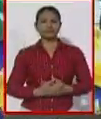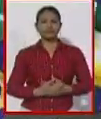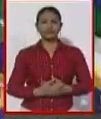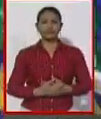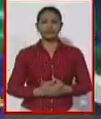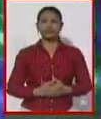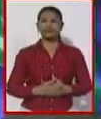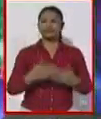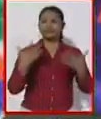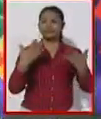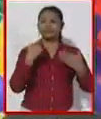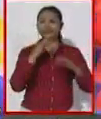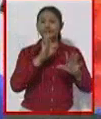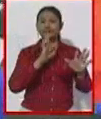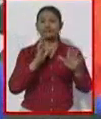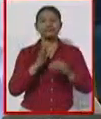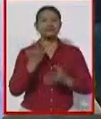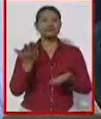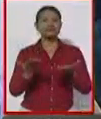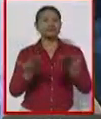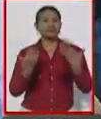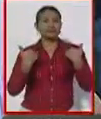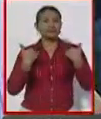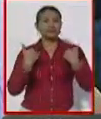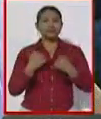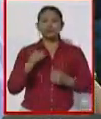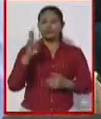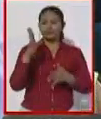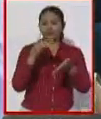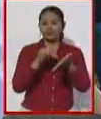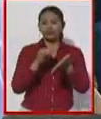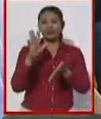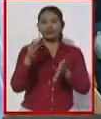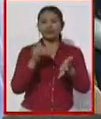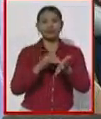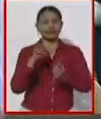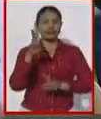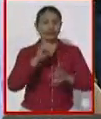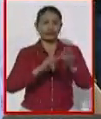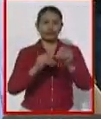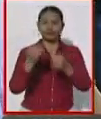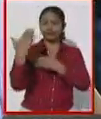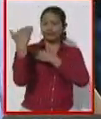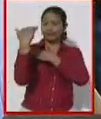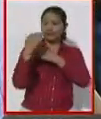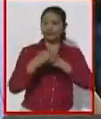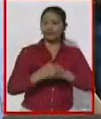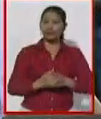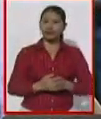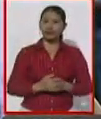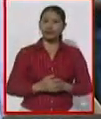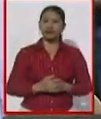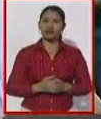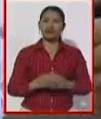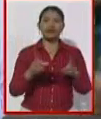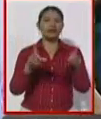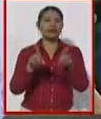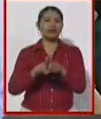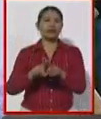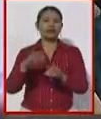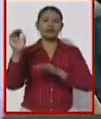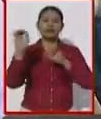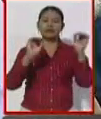horas. Estamos hablando de alrededor entre 4.000 a 5.000 personas desde Santa Cruz.